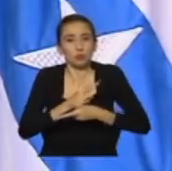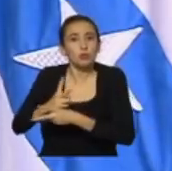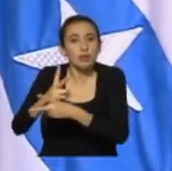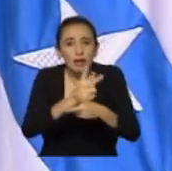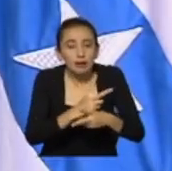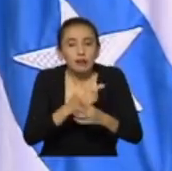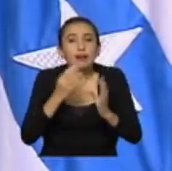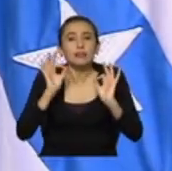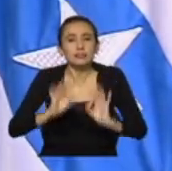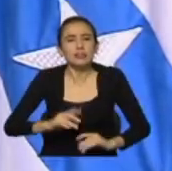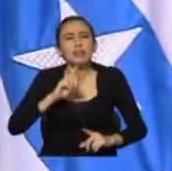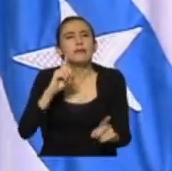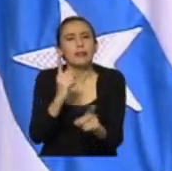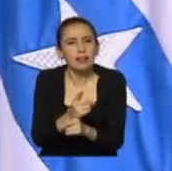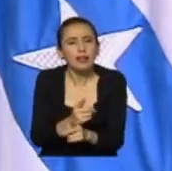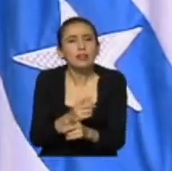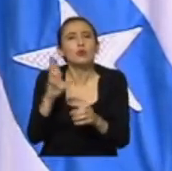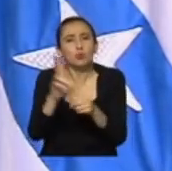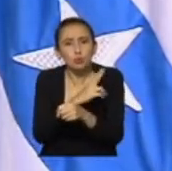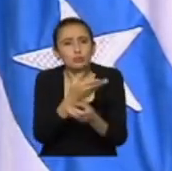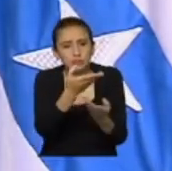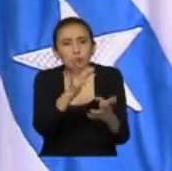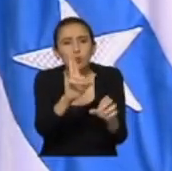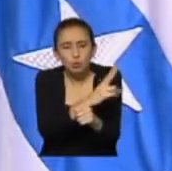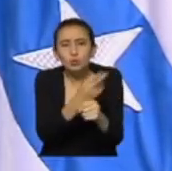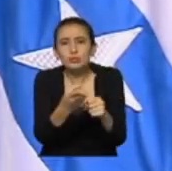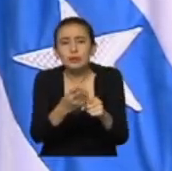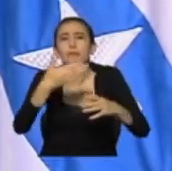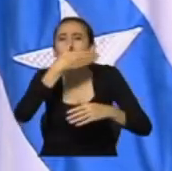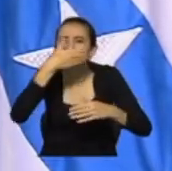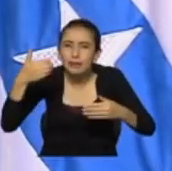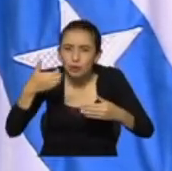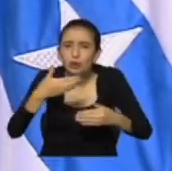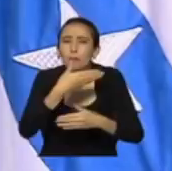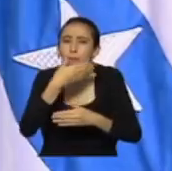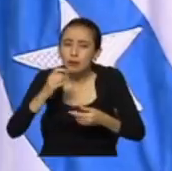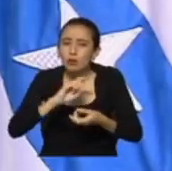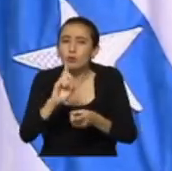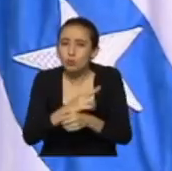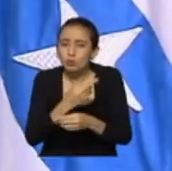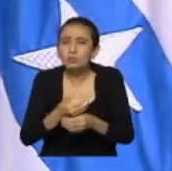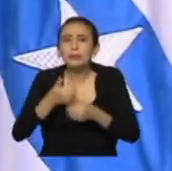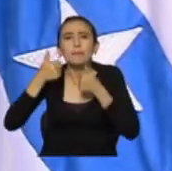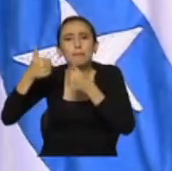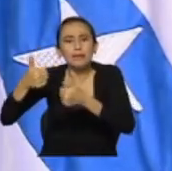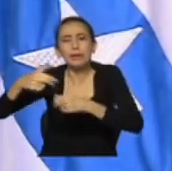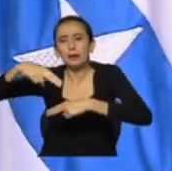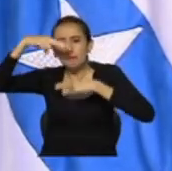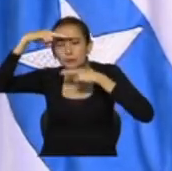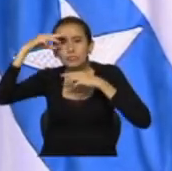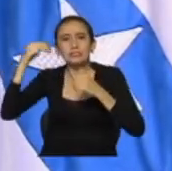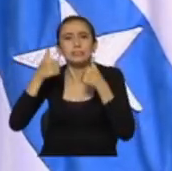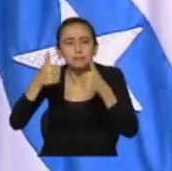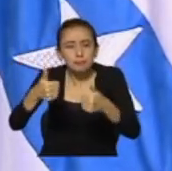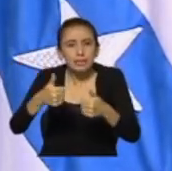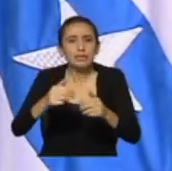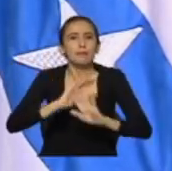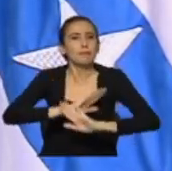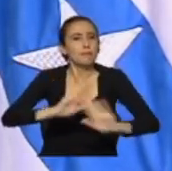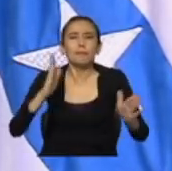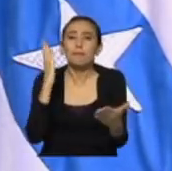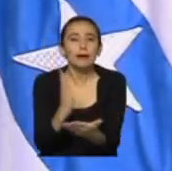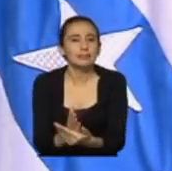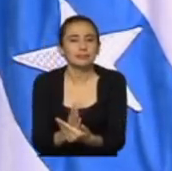sinceramente utilicen esa fuerza comunicacional para construir no para atacar nuevamente se los digo ya basta